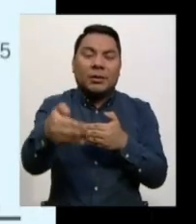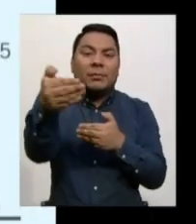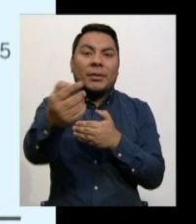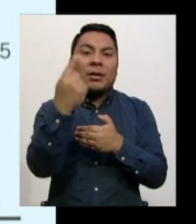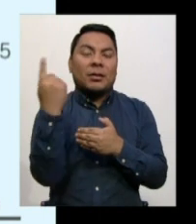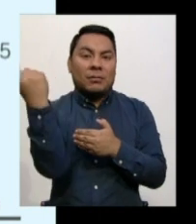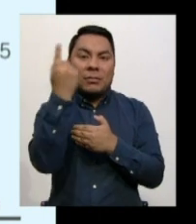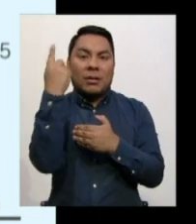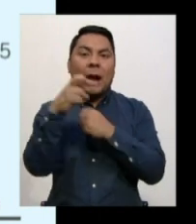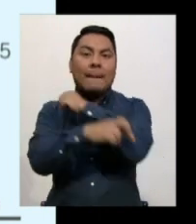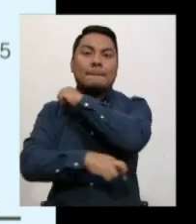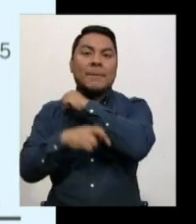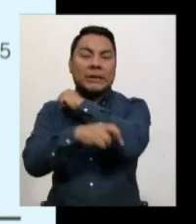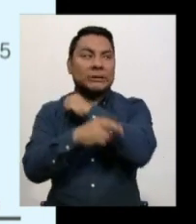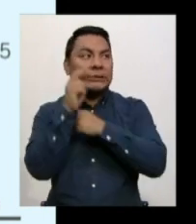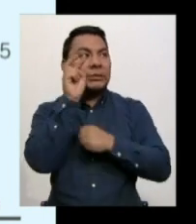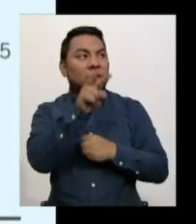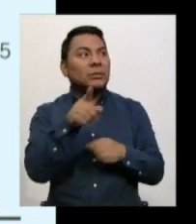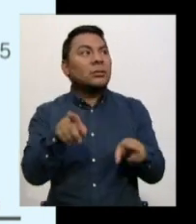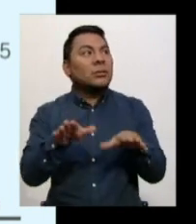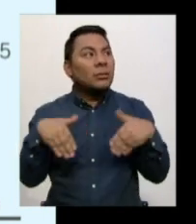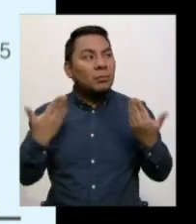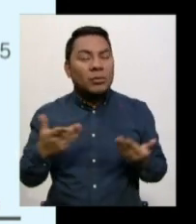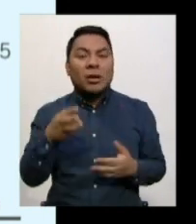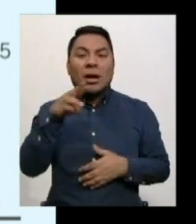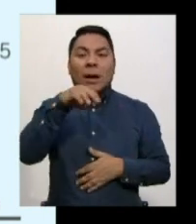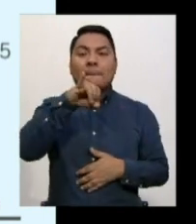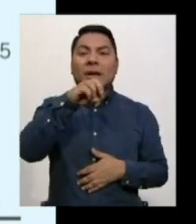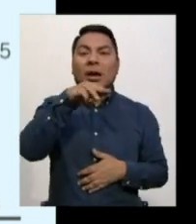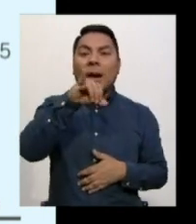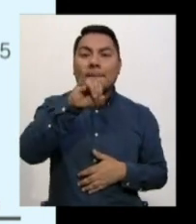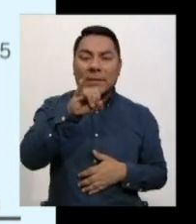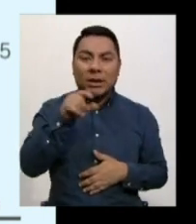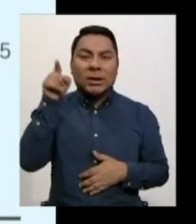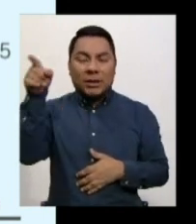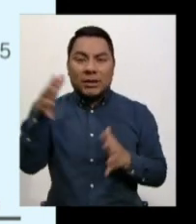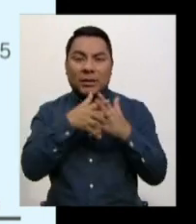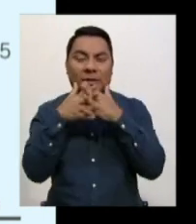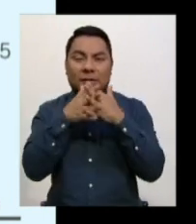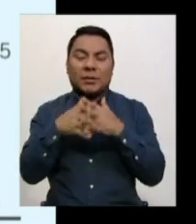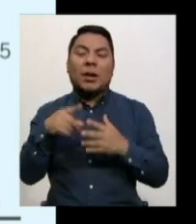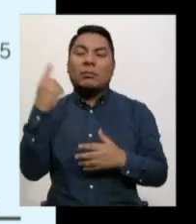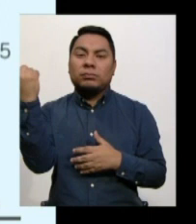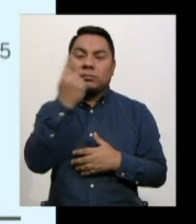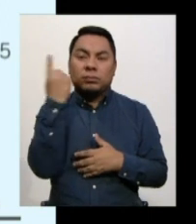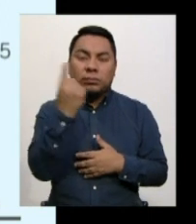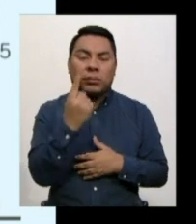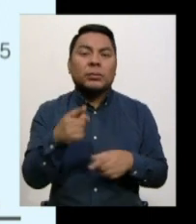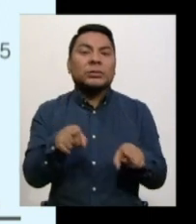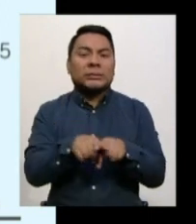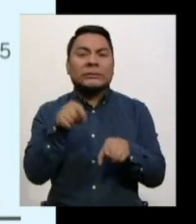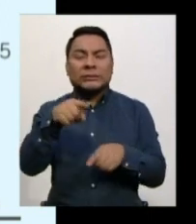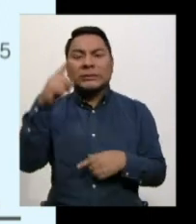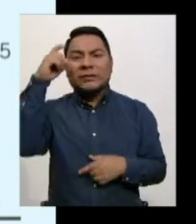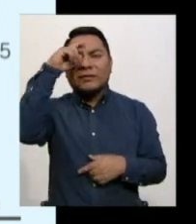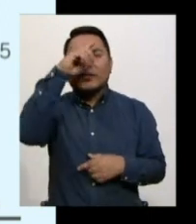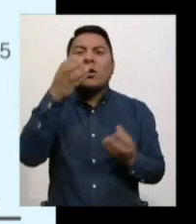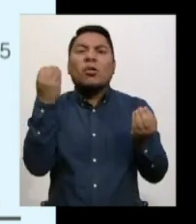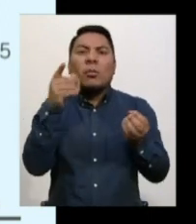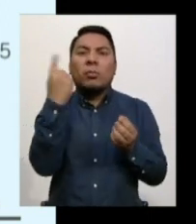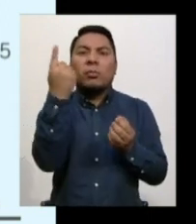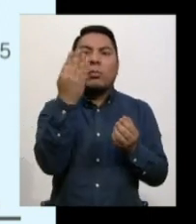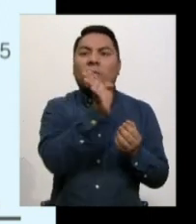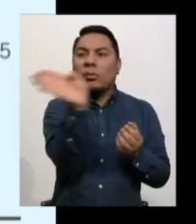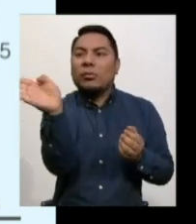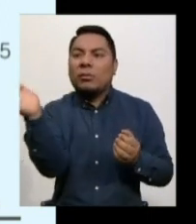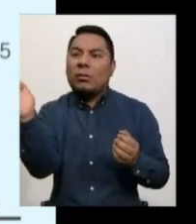pero ahí está, ¿no? Se teme que pueda llegar hasta Miami y como comentabas, Farita, el tema de predecir huracanes es difícil, ¿a dónde van a ir? Pero